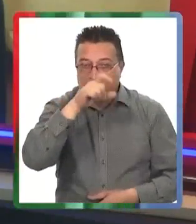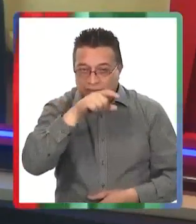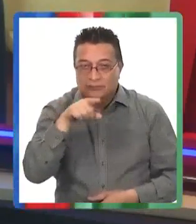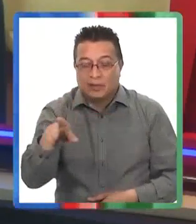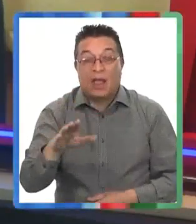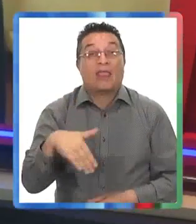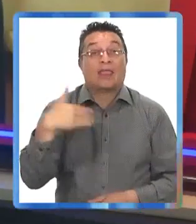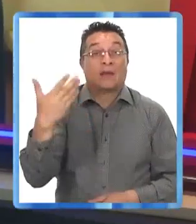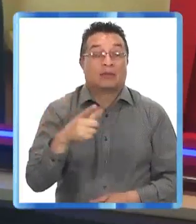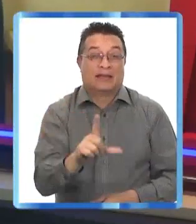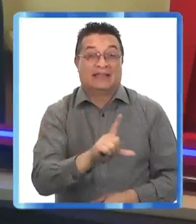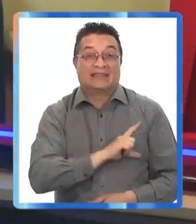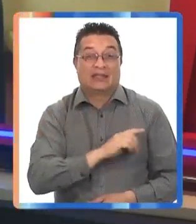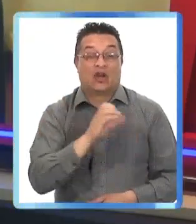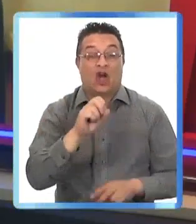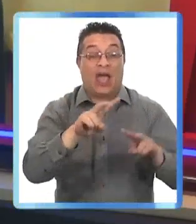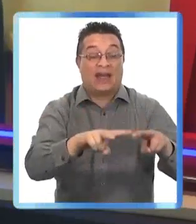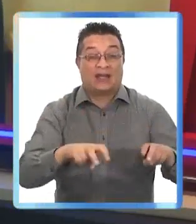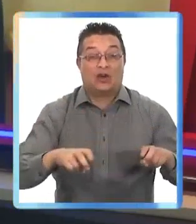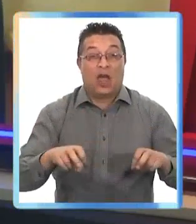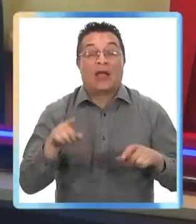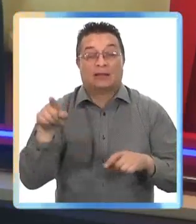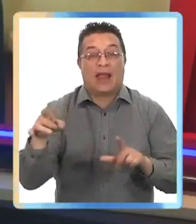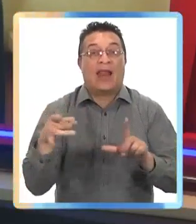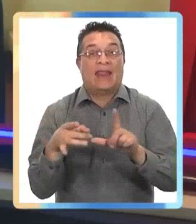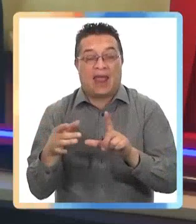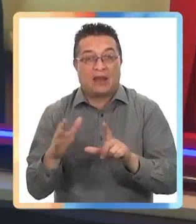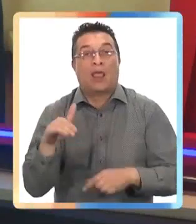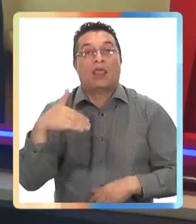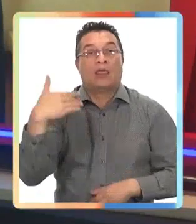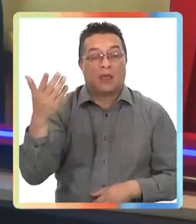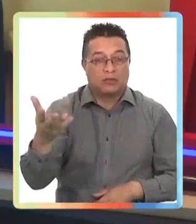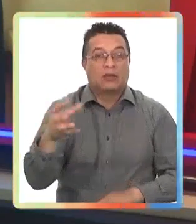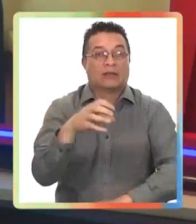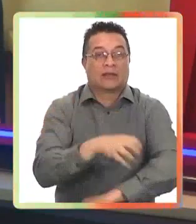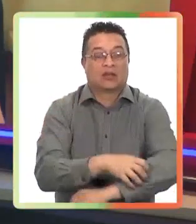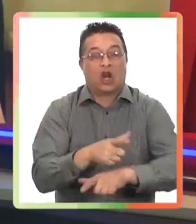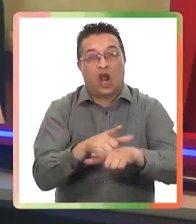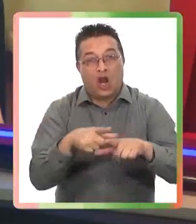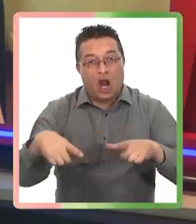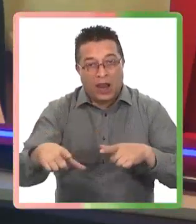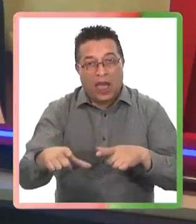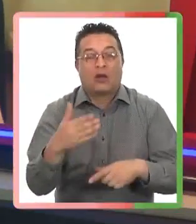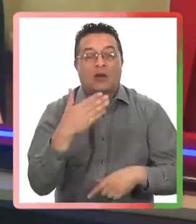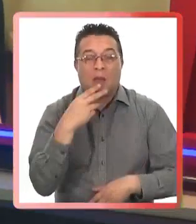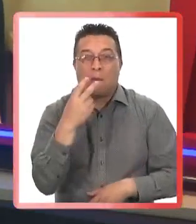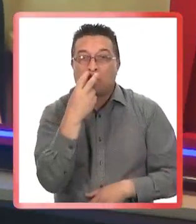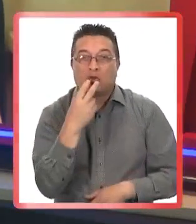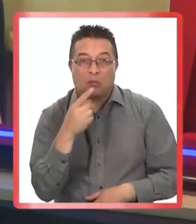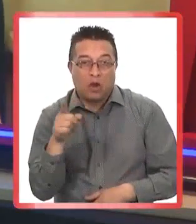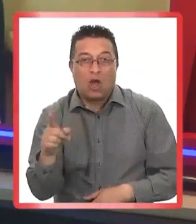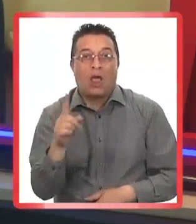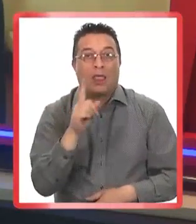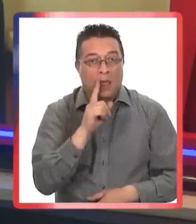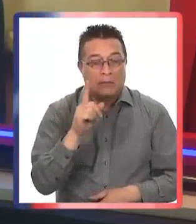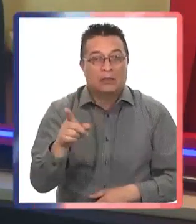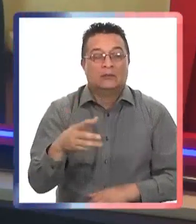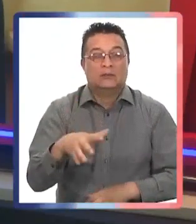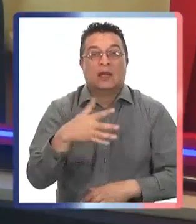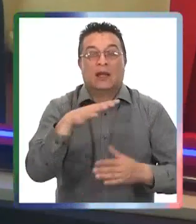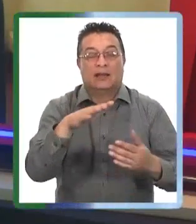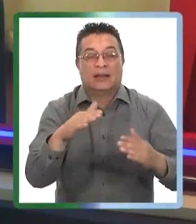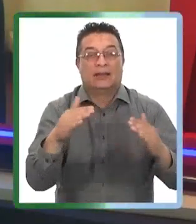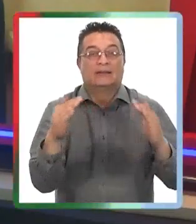se nos dice el Liceo Agrícola Salesiano, por ejemplo, en Linares. Después nos enteramos en la región de Los Lagos, en un sector de Puerto Montt, allí en las